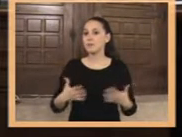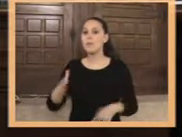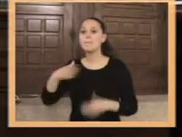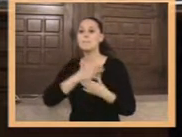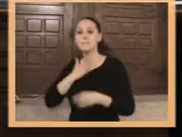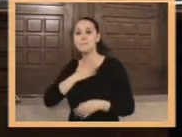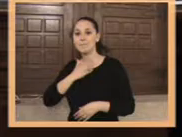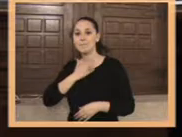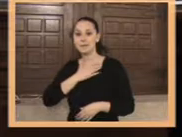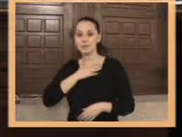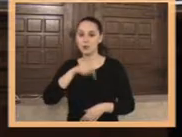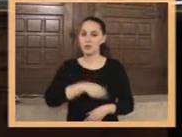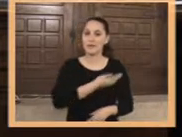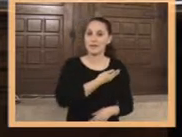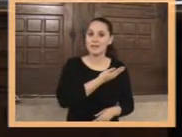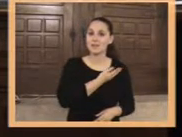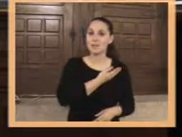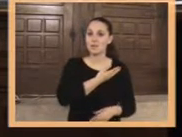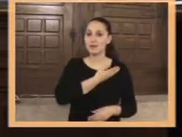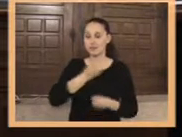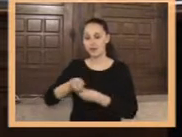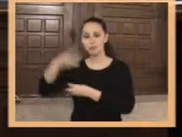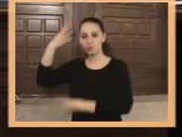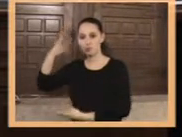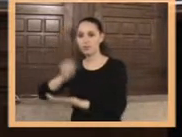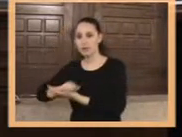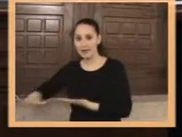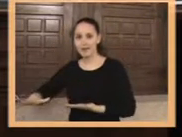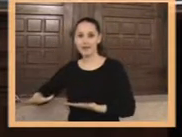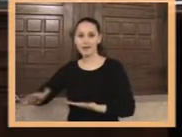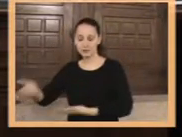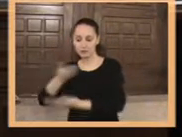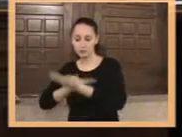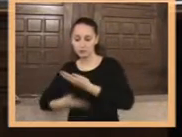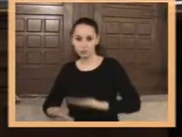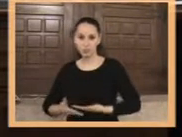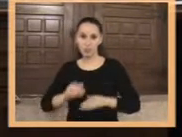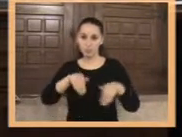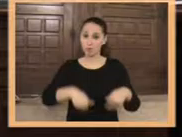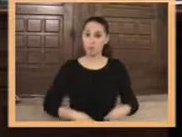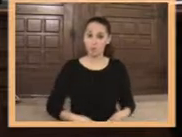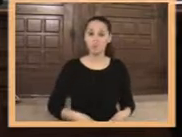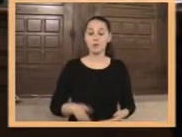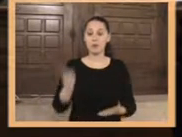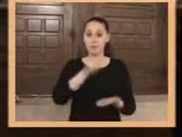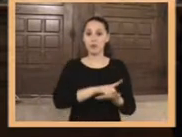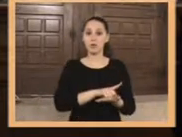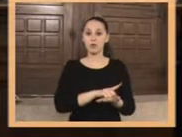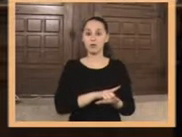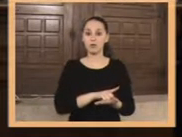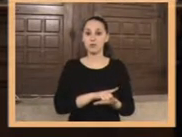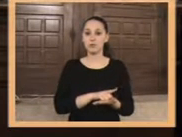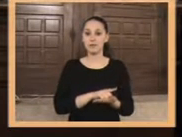esta ciudad vuelva a ser de esta ciudad. Ese es el objetivo fundamental. Como saben, nosotros